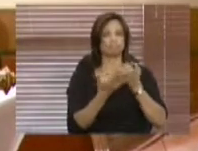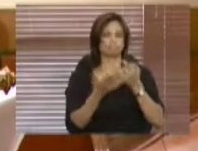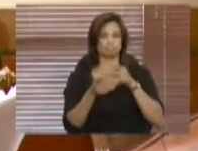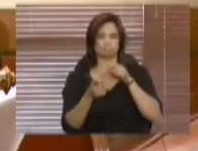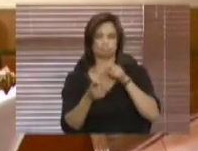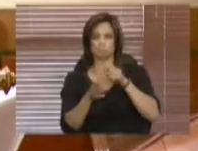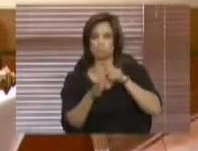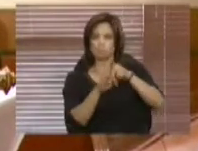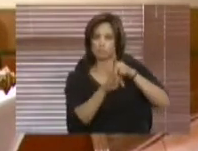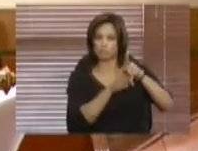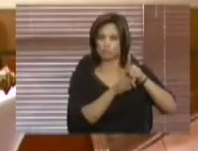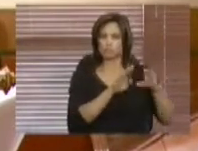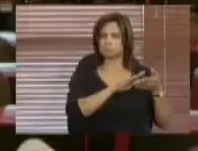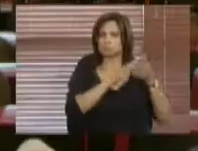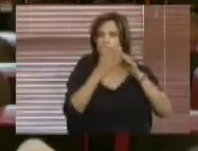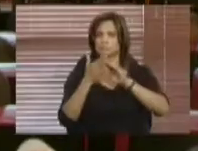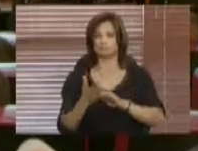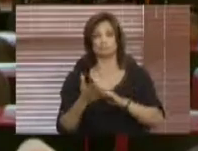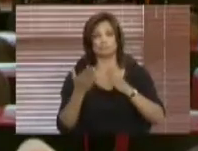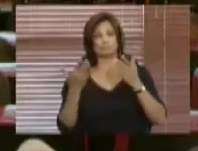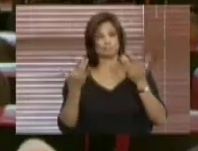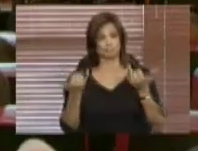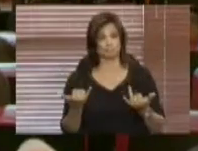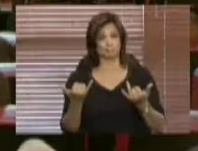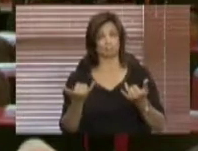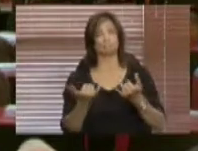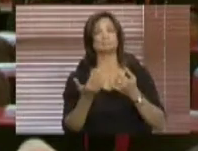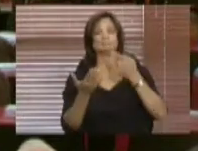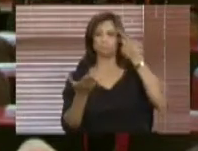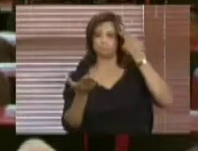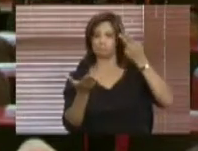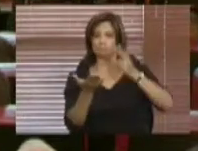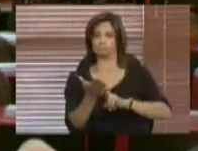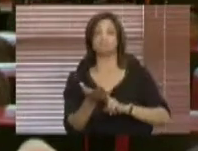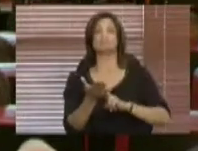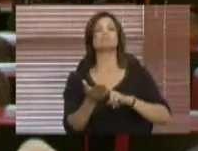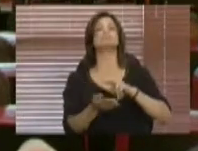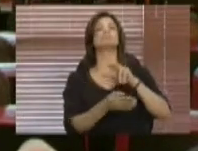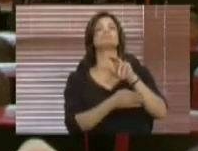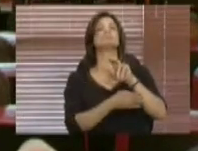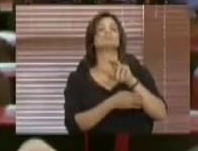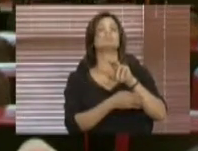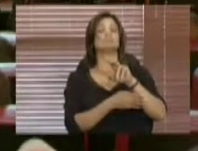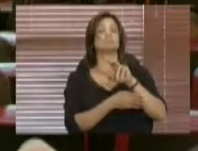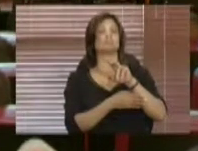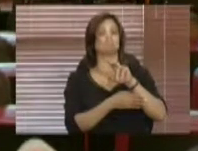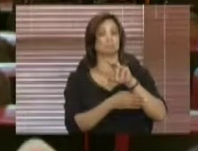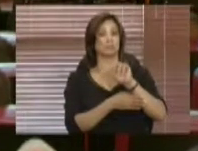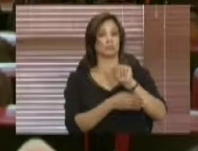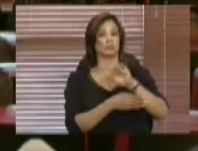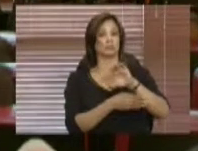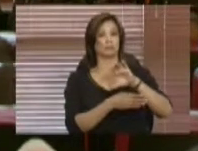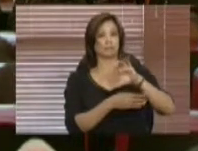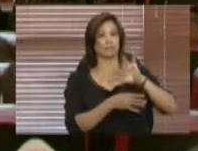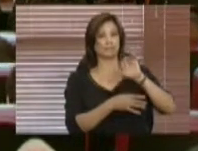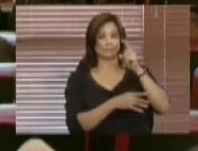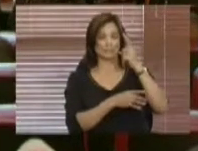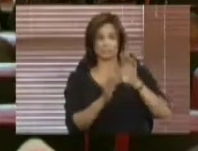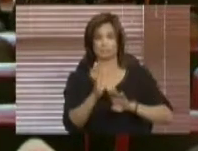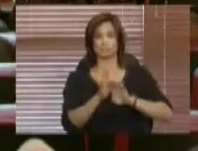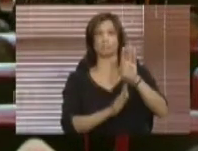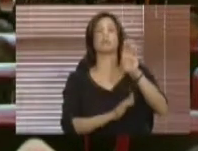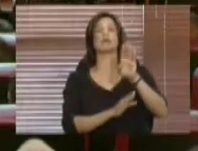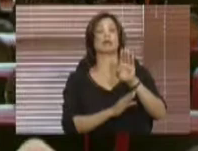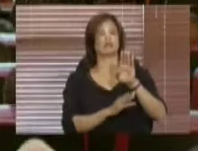frutos. Por ello, en el marco del convenio con la Agencia Española de Cooperación Internacional para el Desarrollo,